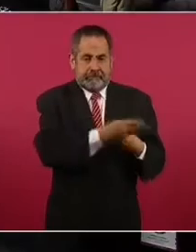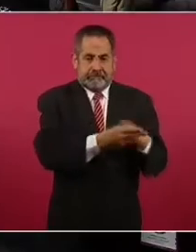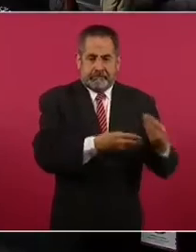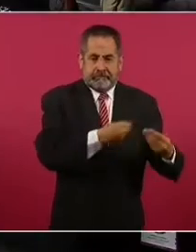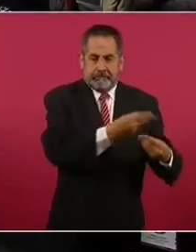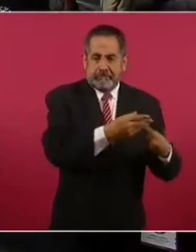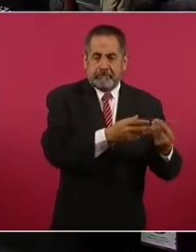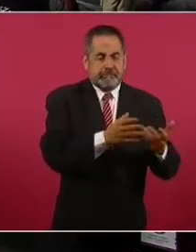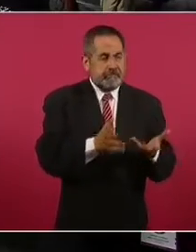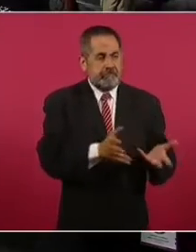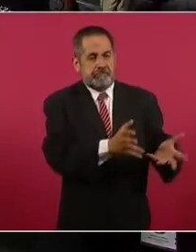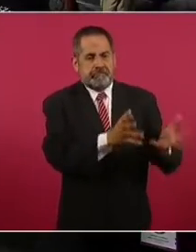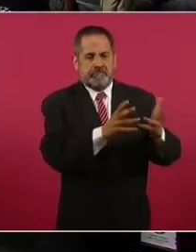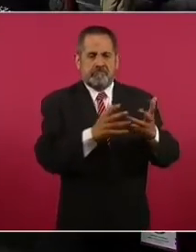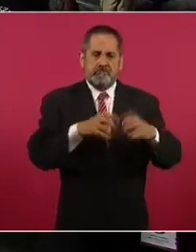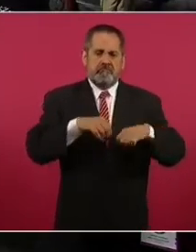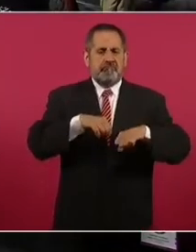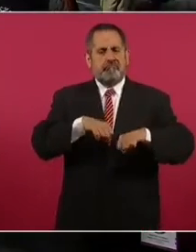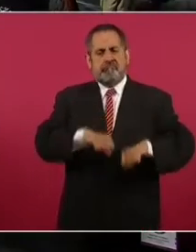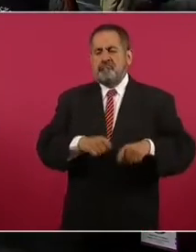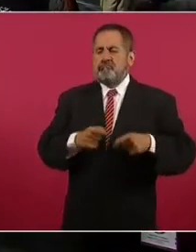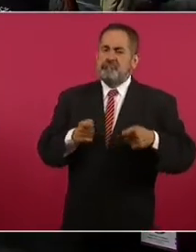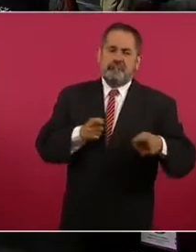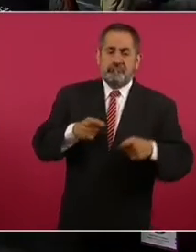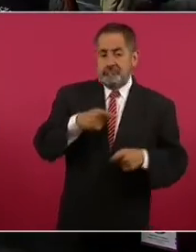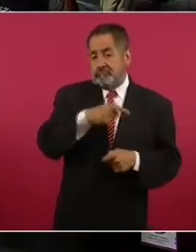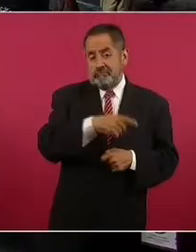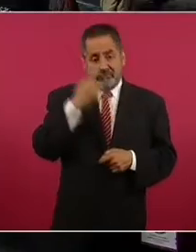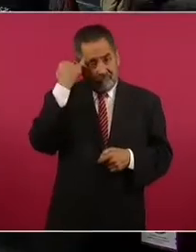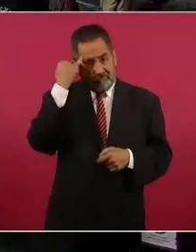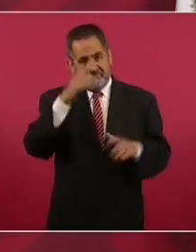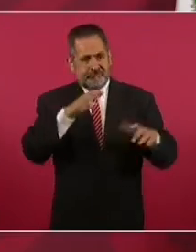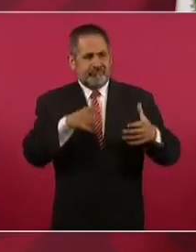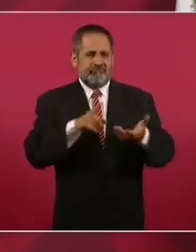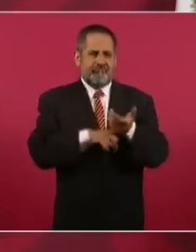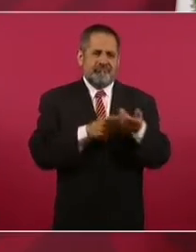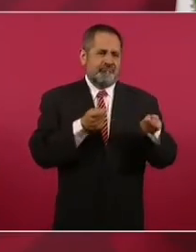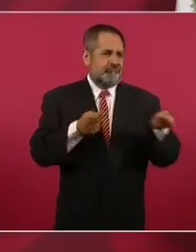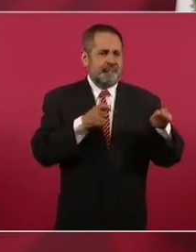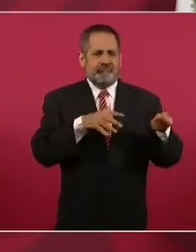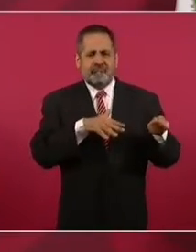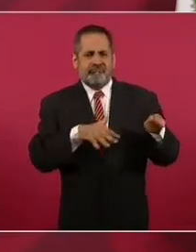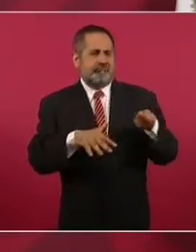porque quiso construir, crear